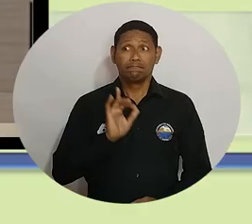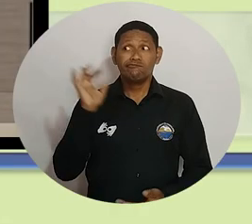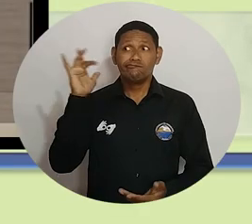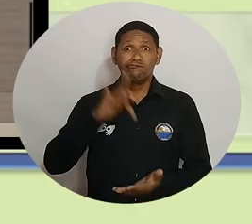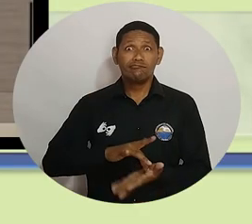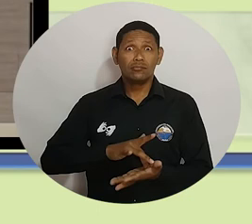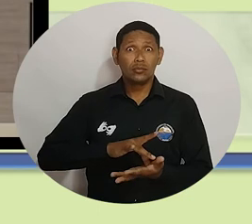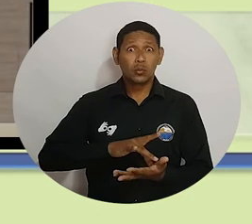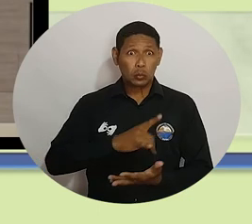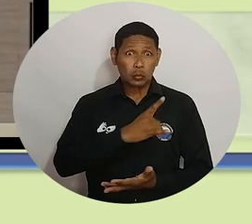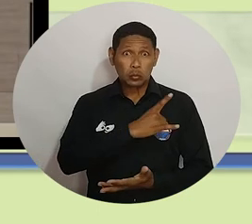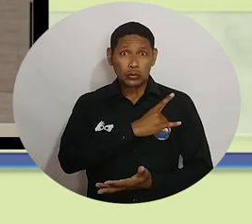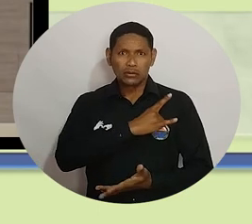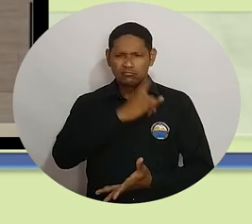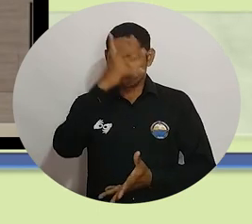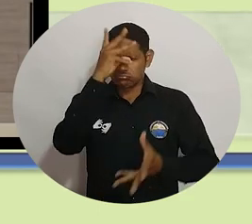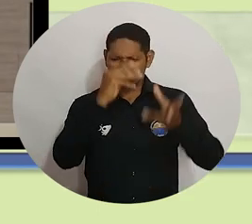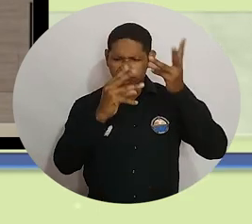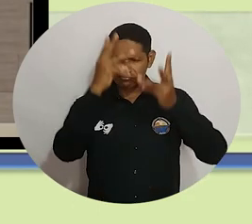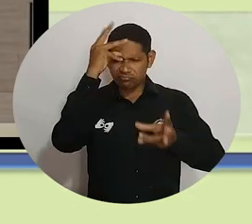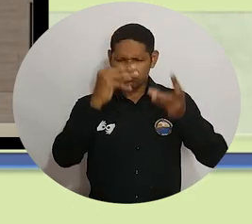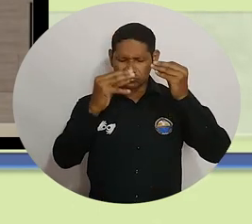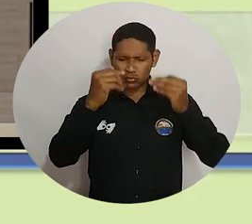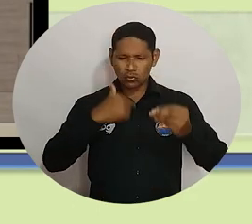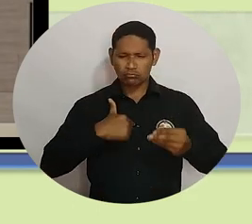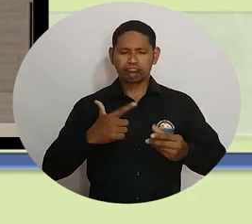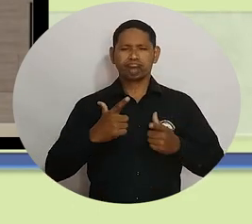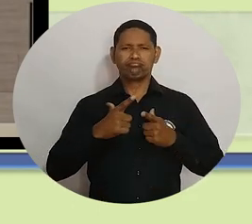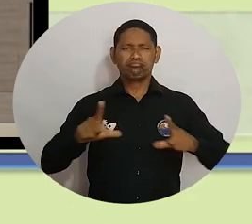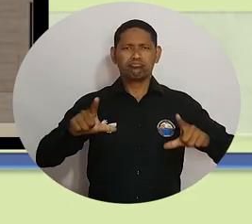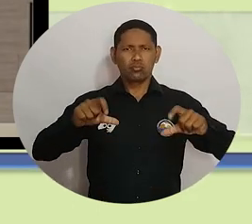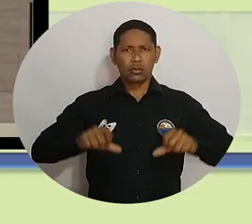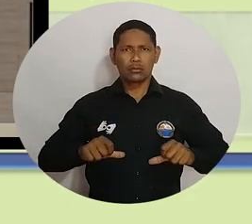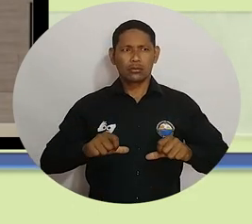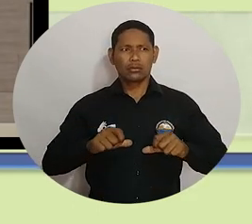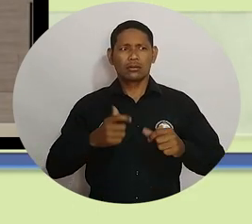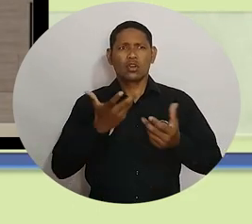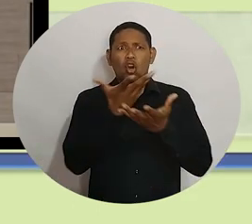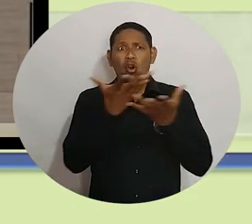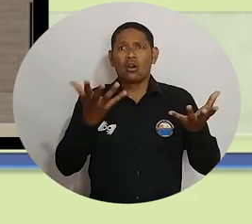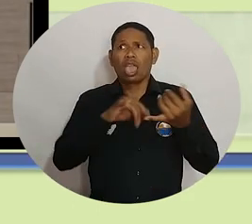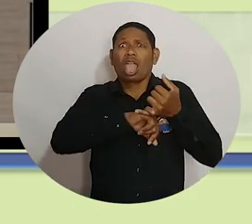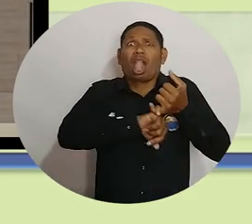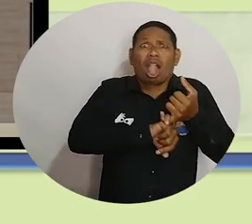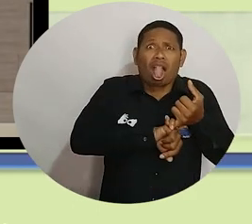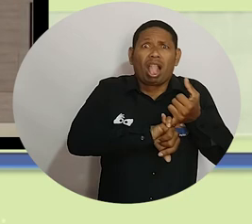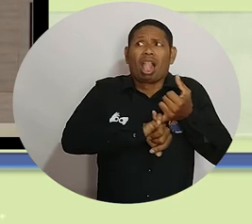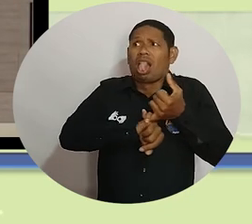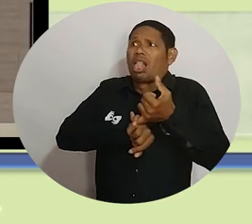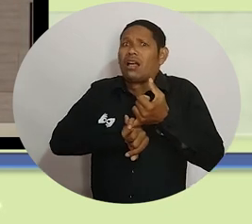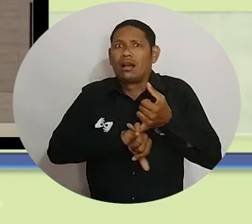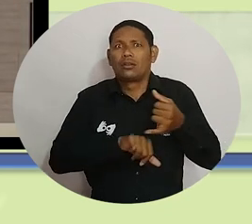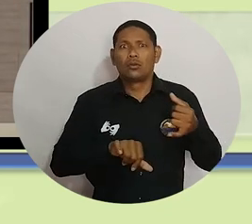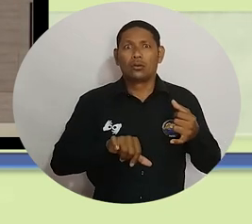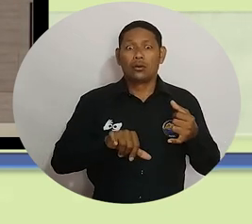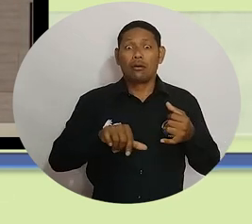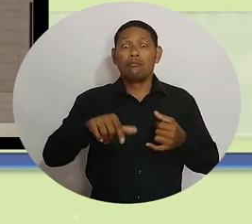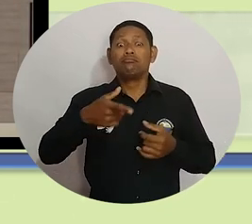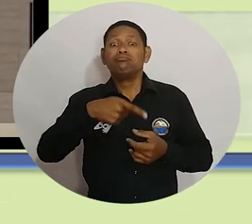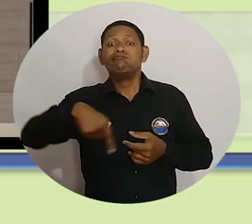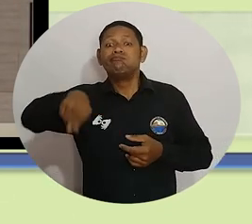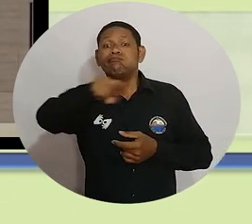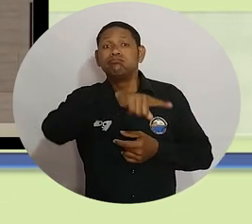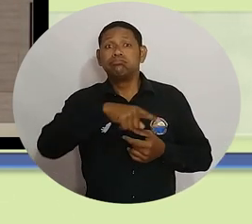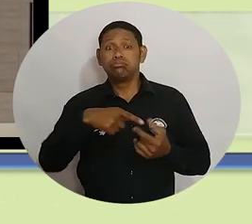Su paso por la universidad debió darles herramientas para ser libres, es decir, para no ser esclavos de las circunstancias. No